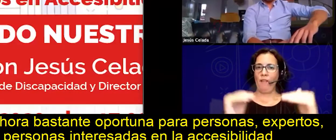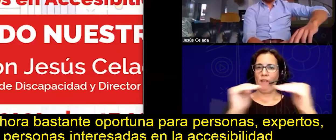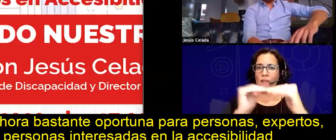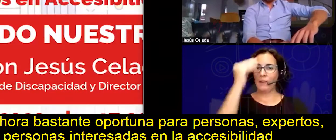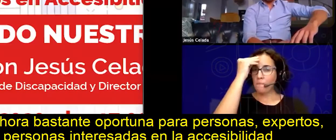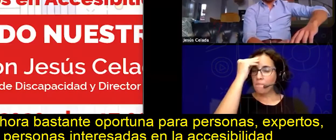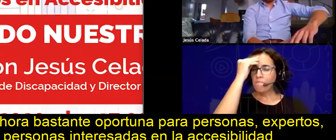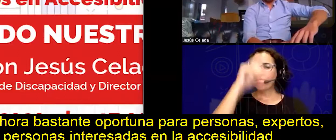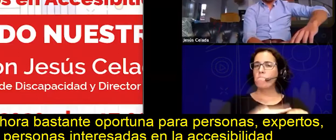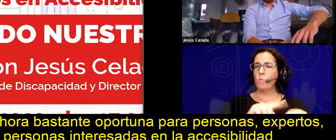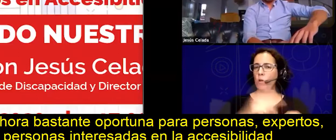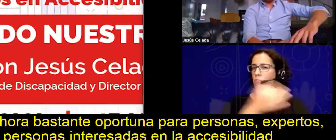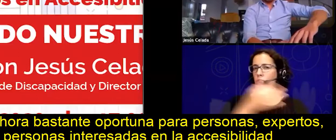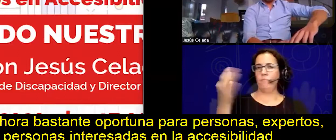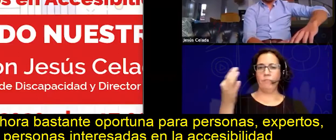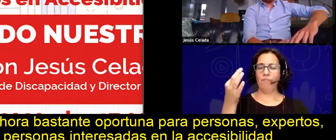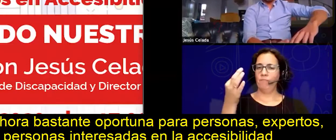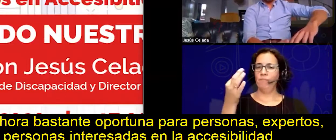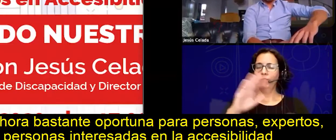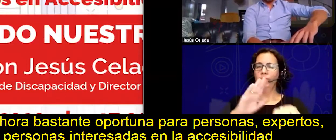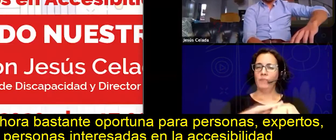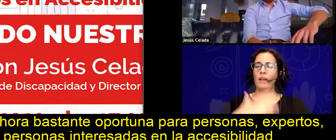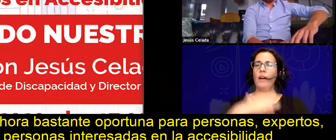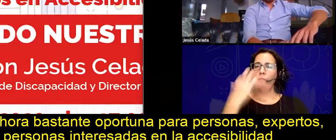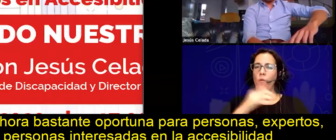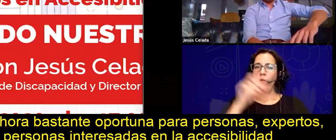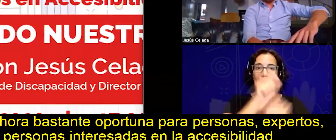bastante oportuna para que se nos puedan incorporar